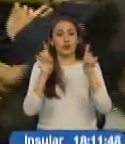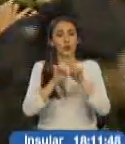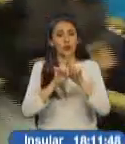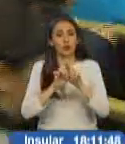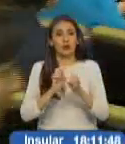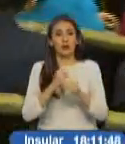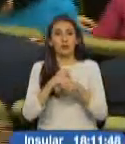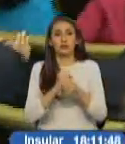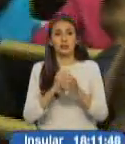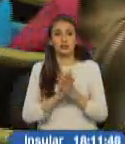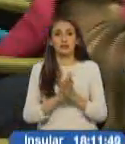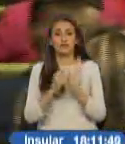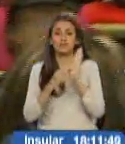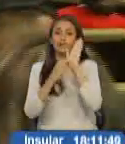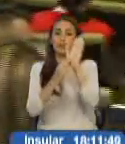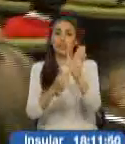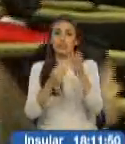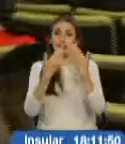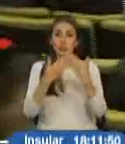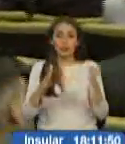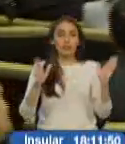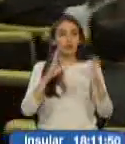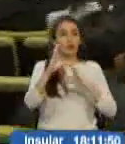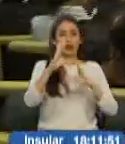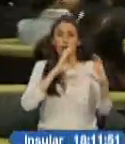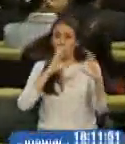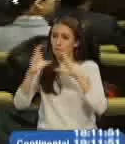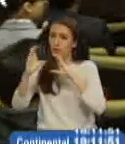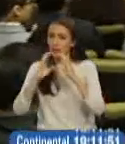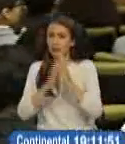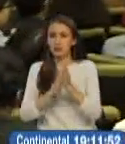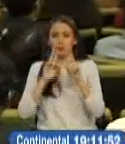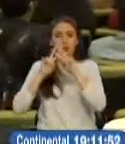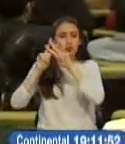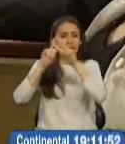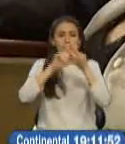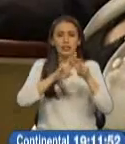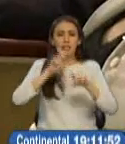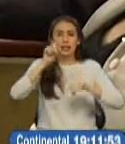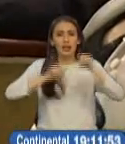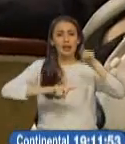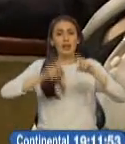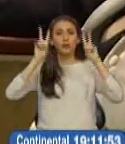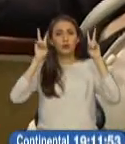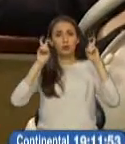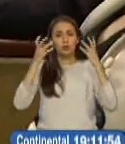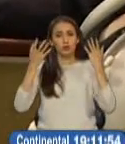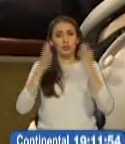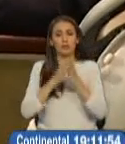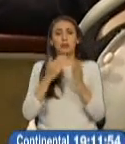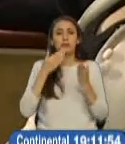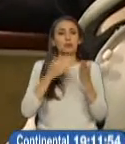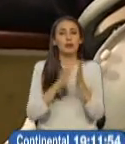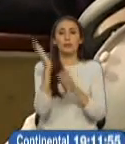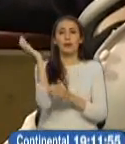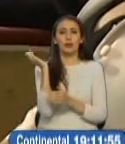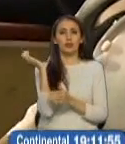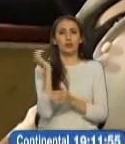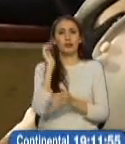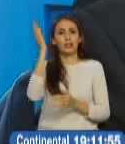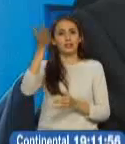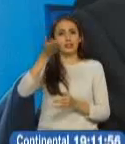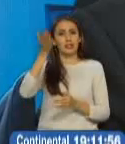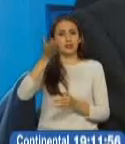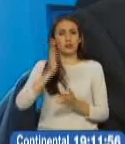lo vamos a hacer. Indicó que estará abierto al diálogo y que analizará varios temas pendientes en este sector, como las jubilaciones de los